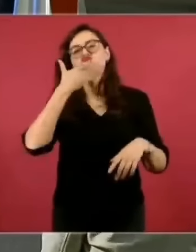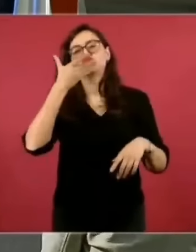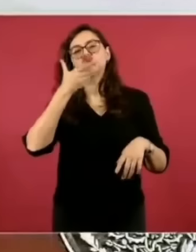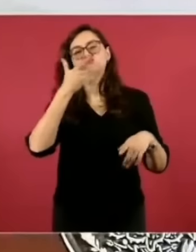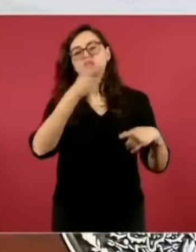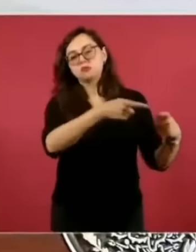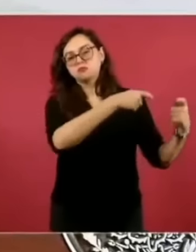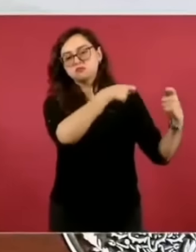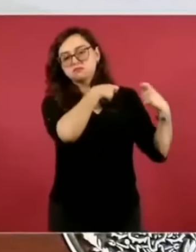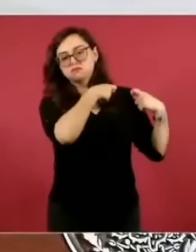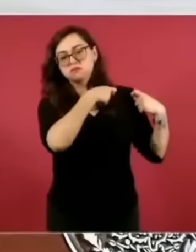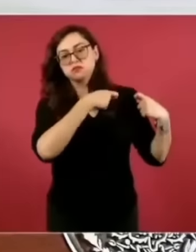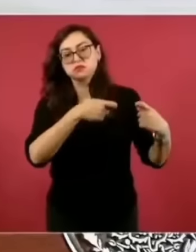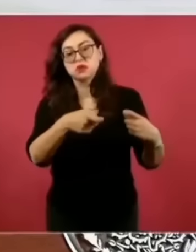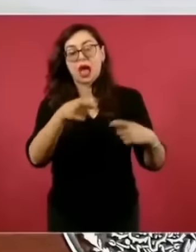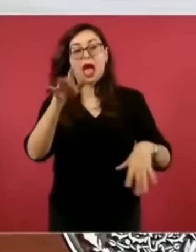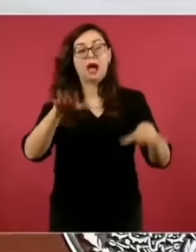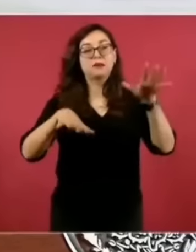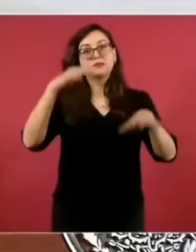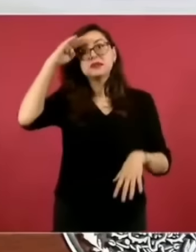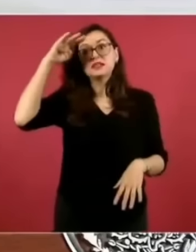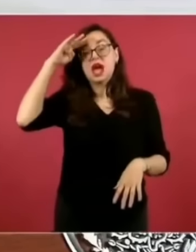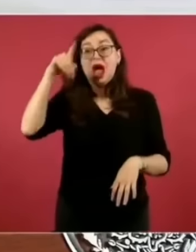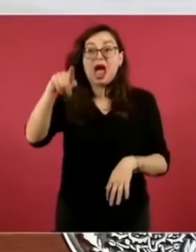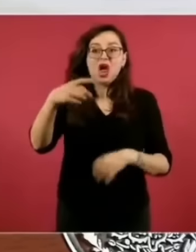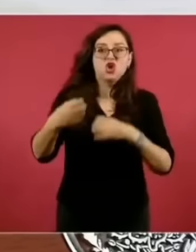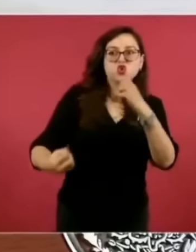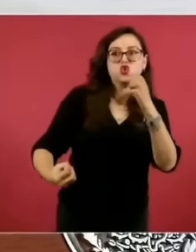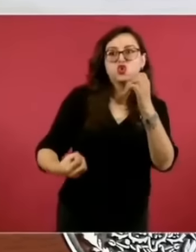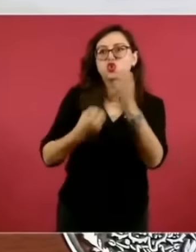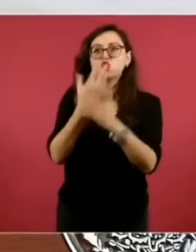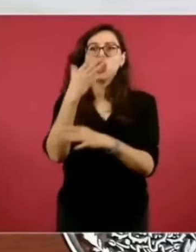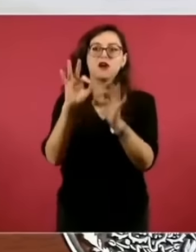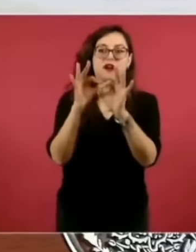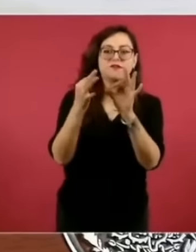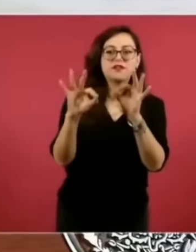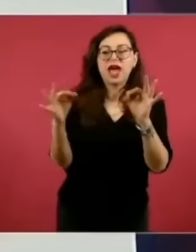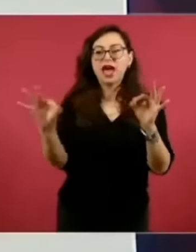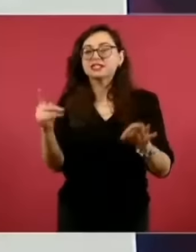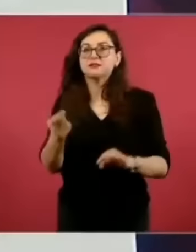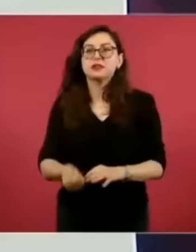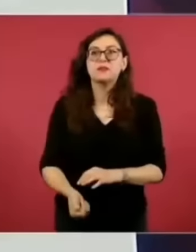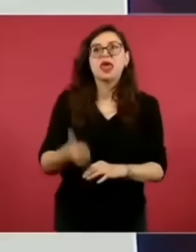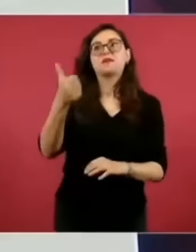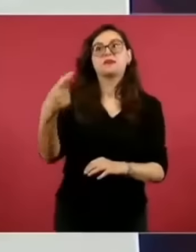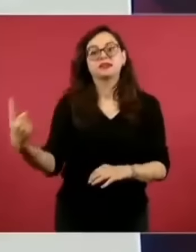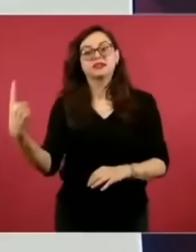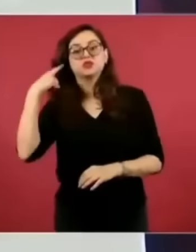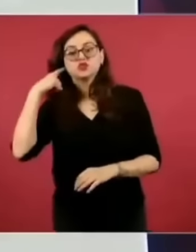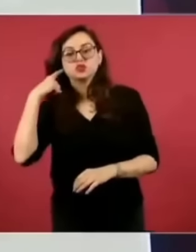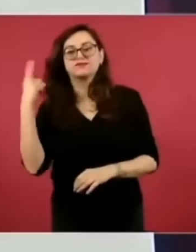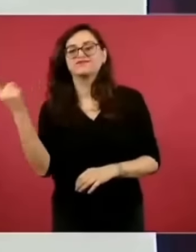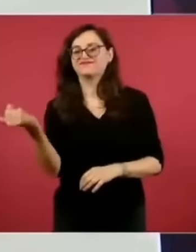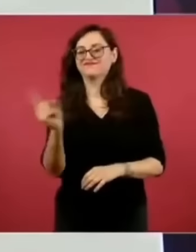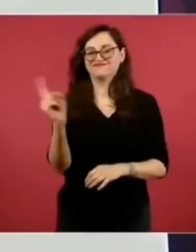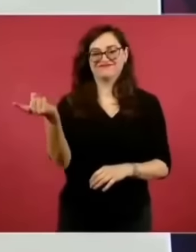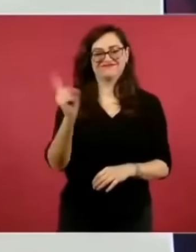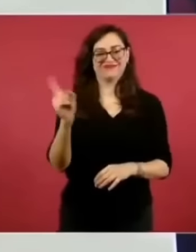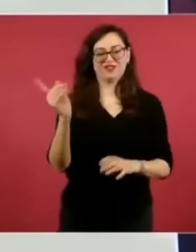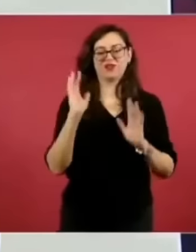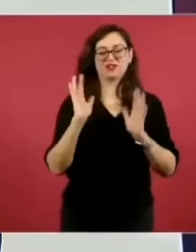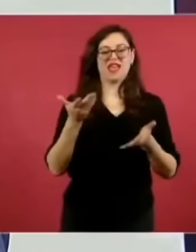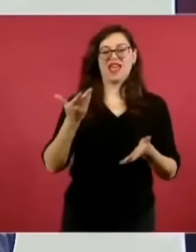políticos actuales, recientes o por primera vez se pronuncian.